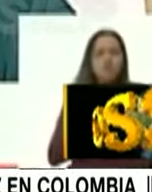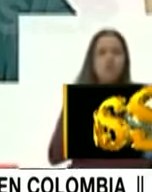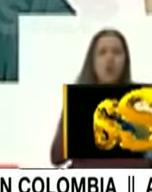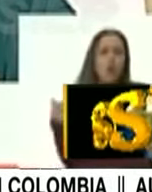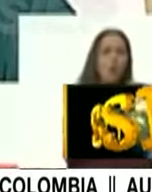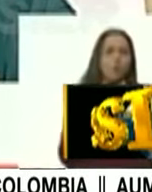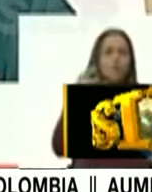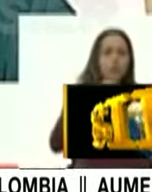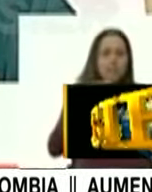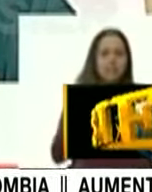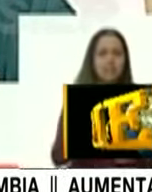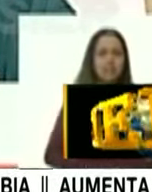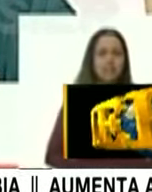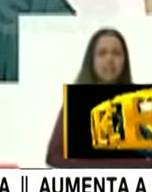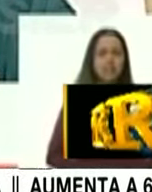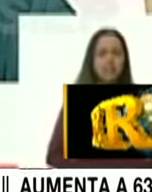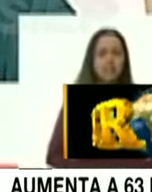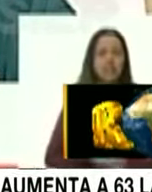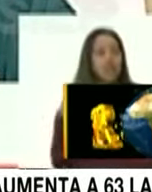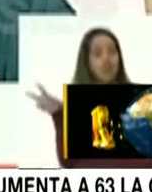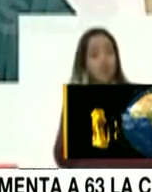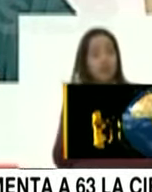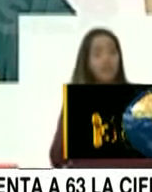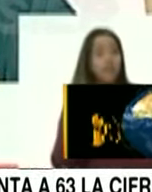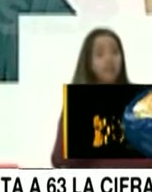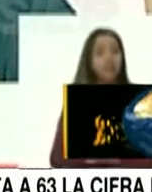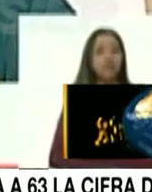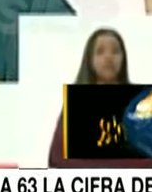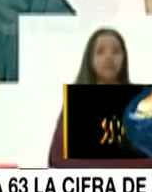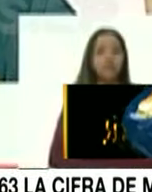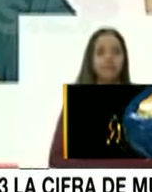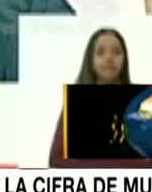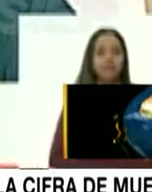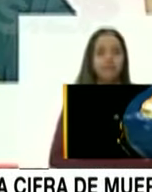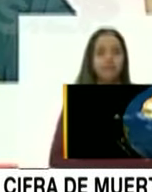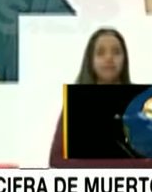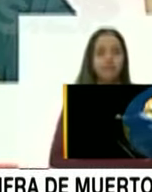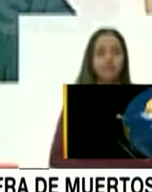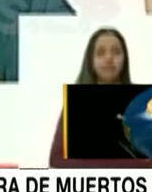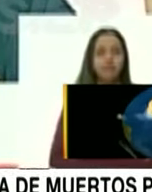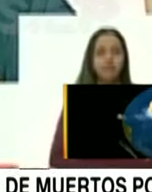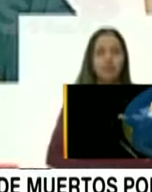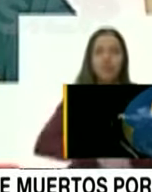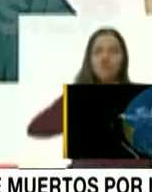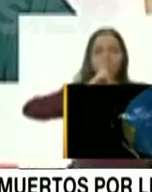Palestina? Y a Venezuela, querida embajadora,